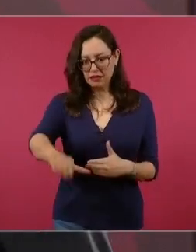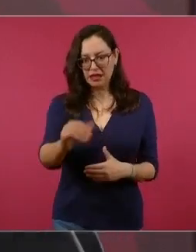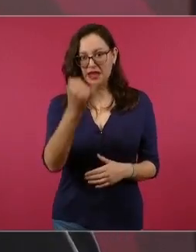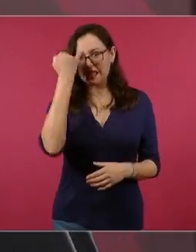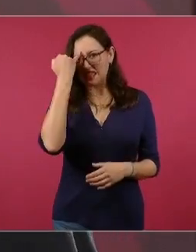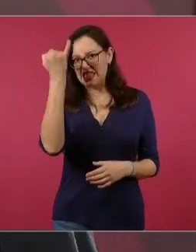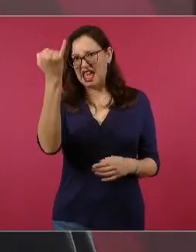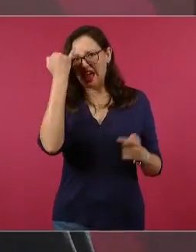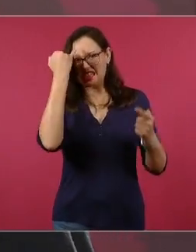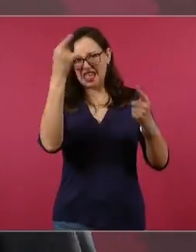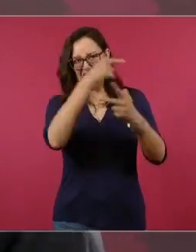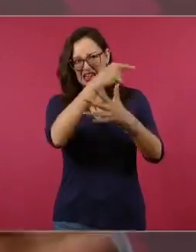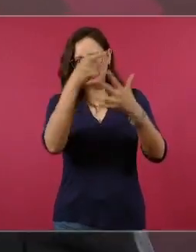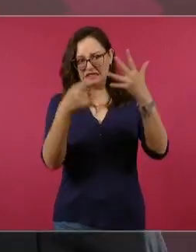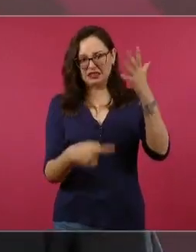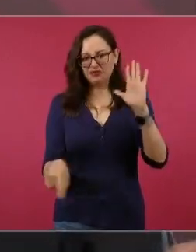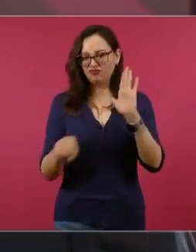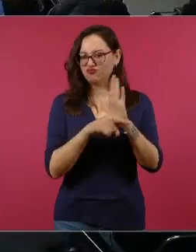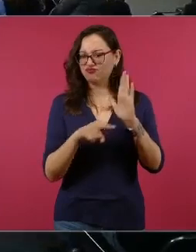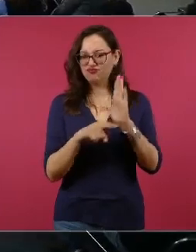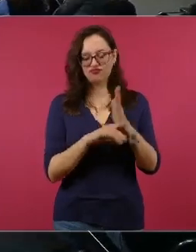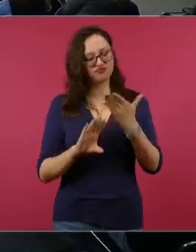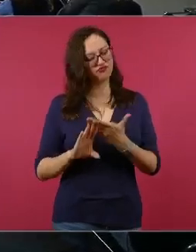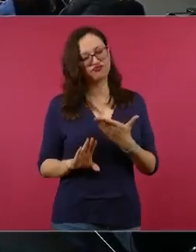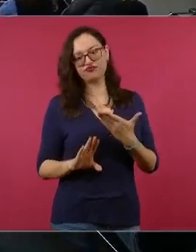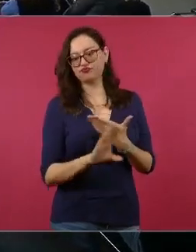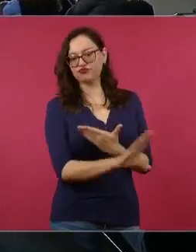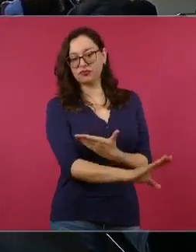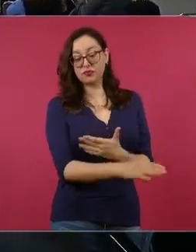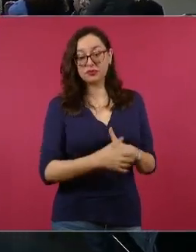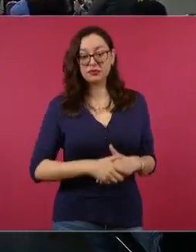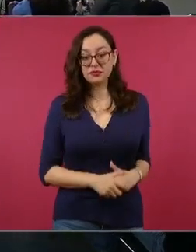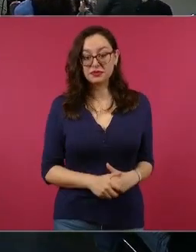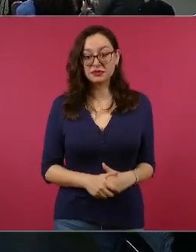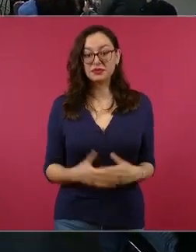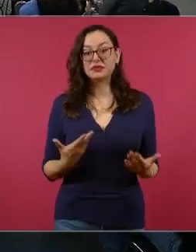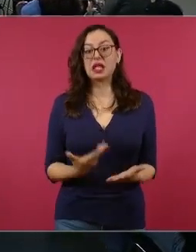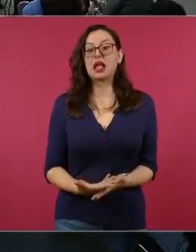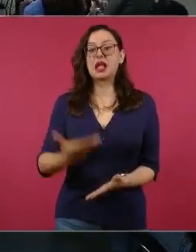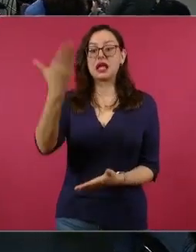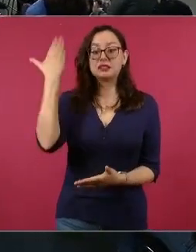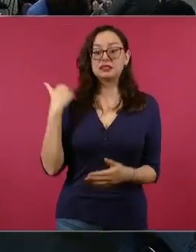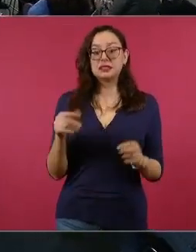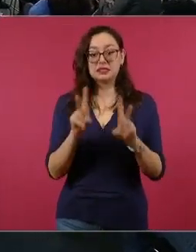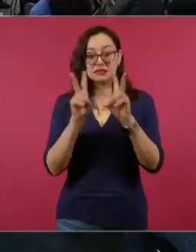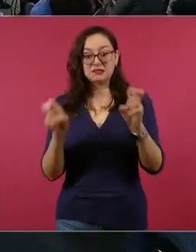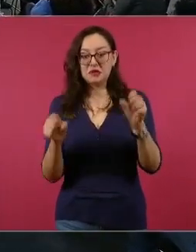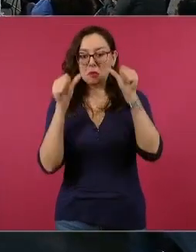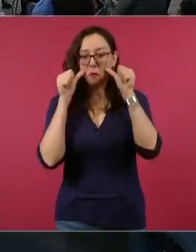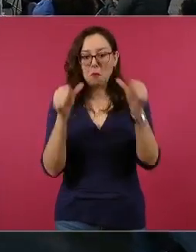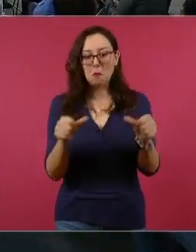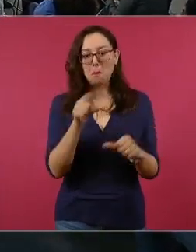eso, porque antes no se trataba ese asunto,